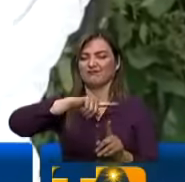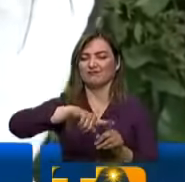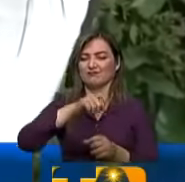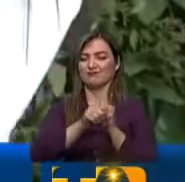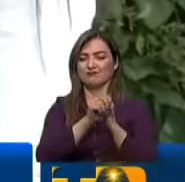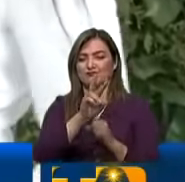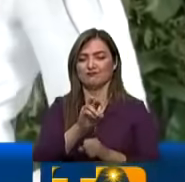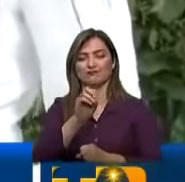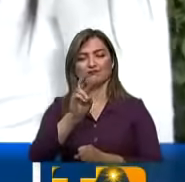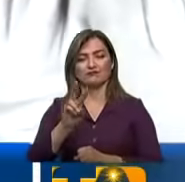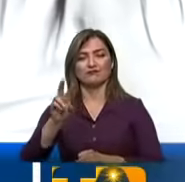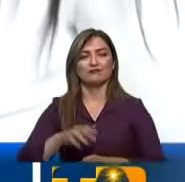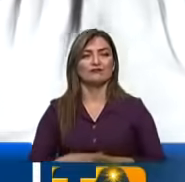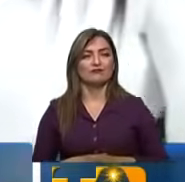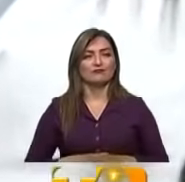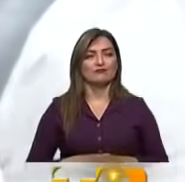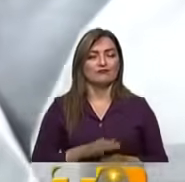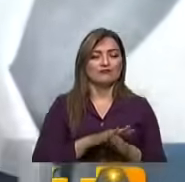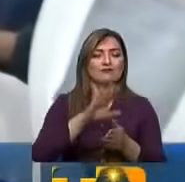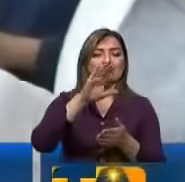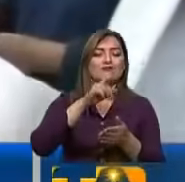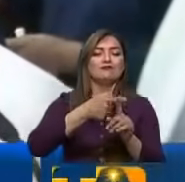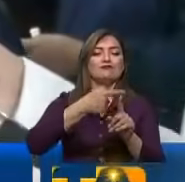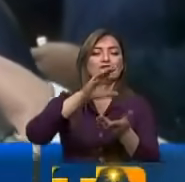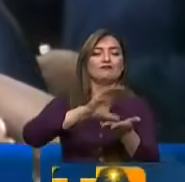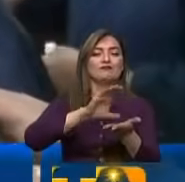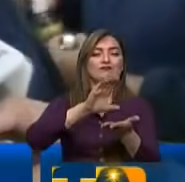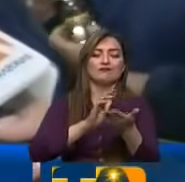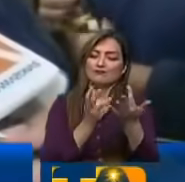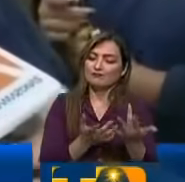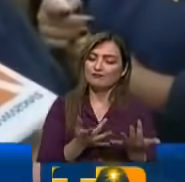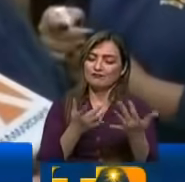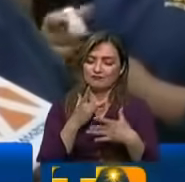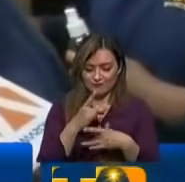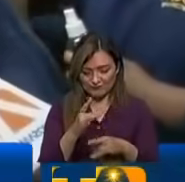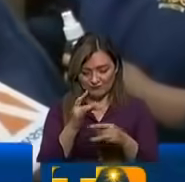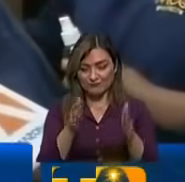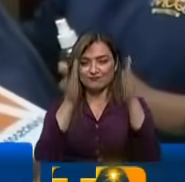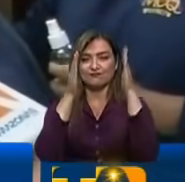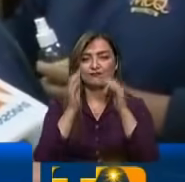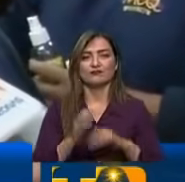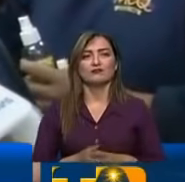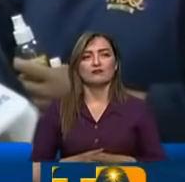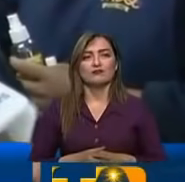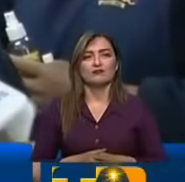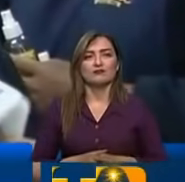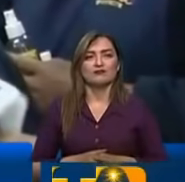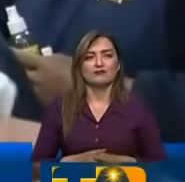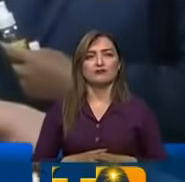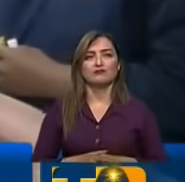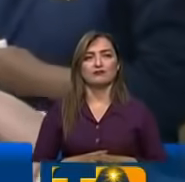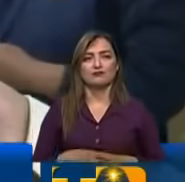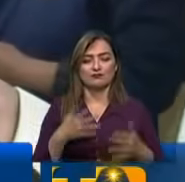este 2022. Claro, que vengan aquí al Mercado Central, les esperamos con mucho gusto. Estamos aquí dispuestos